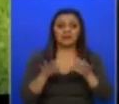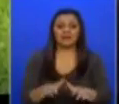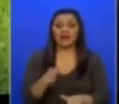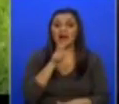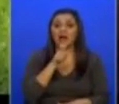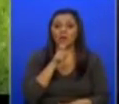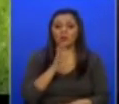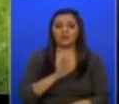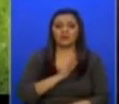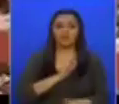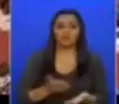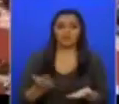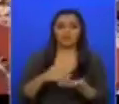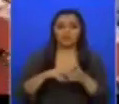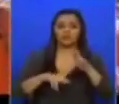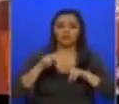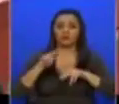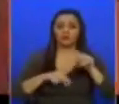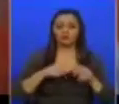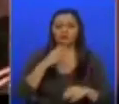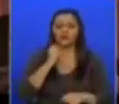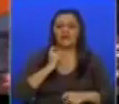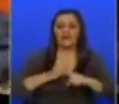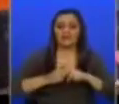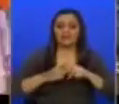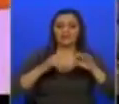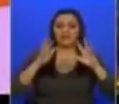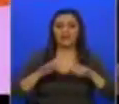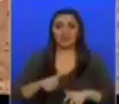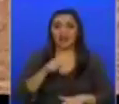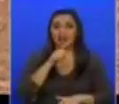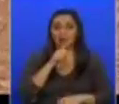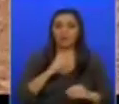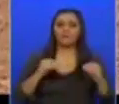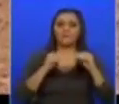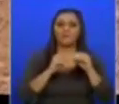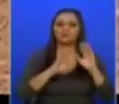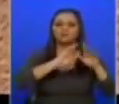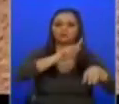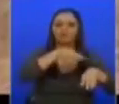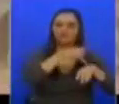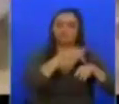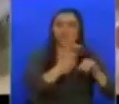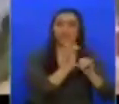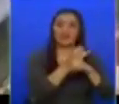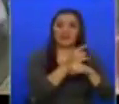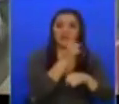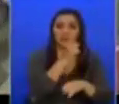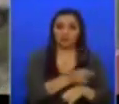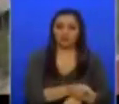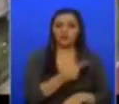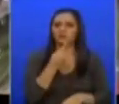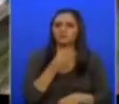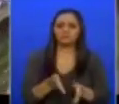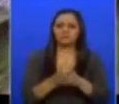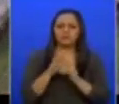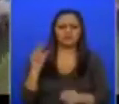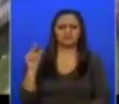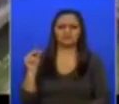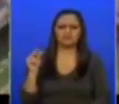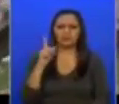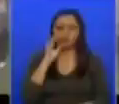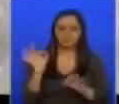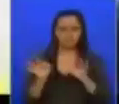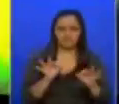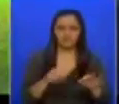secretario técnico para la reconstrucción, exsecretario del agua e ingeniero hidráulico, dice que el pedido no es factible y